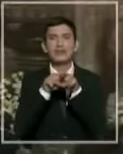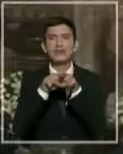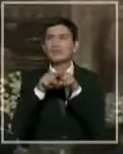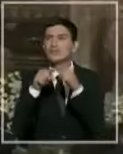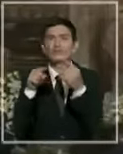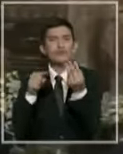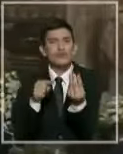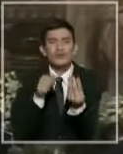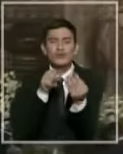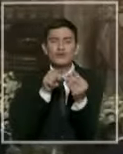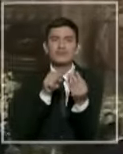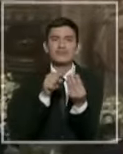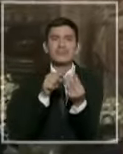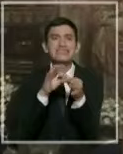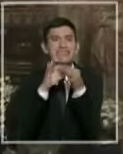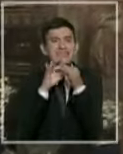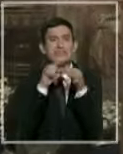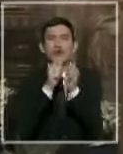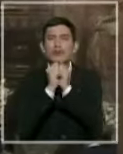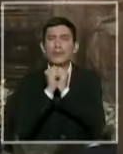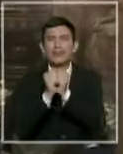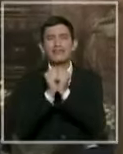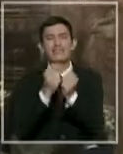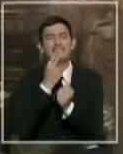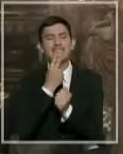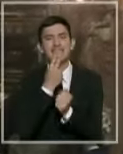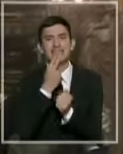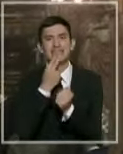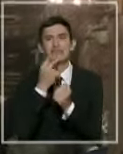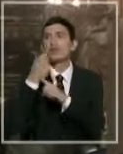todo, gracias por ser un compañero de vida como ninguno.